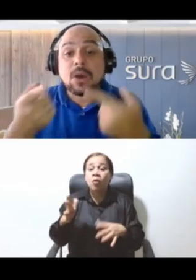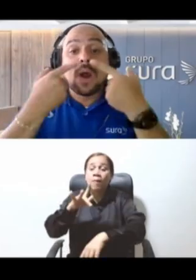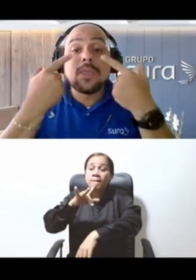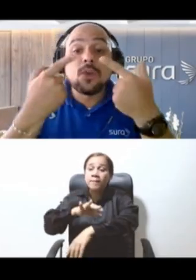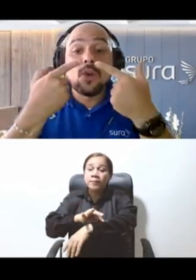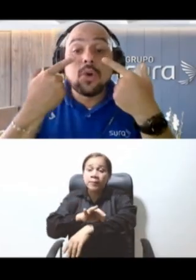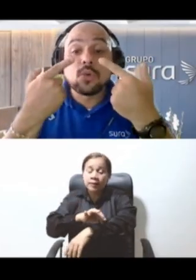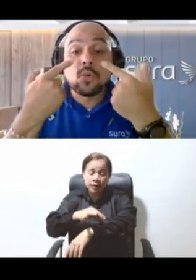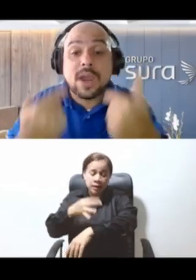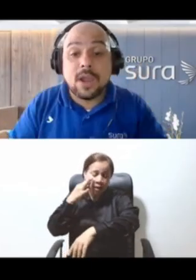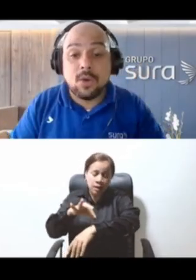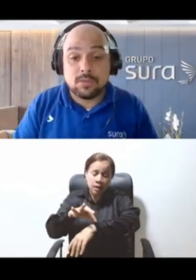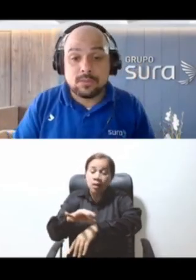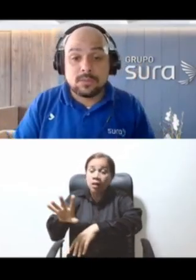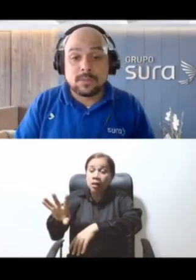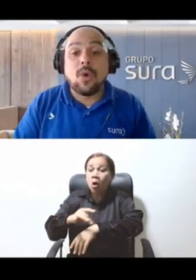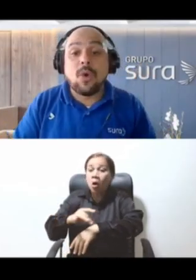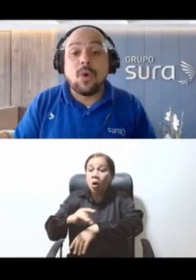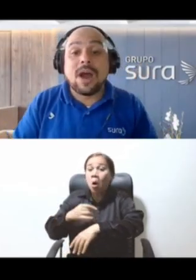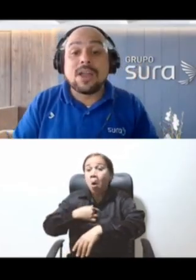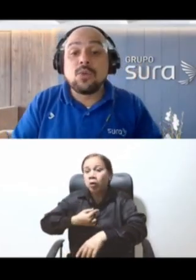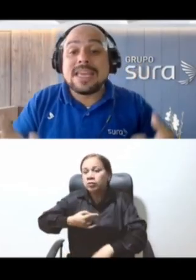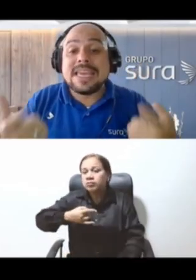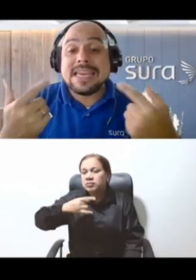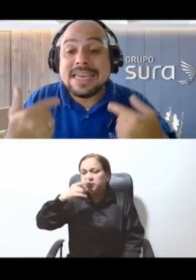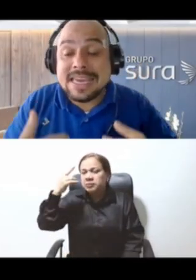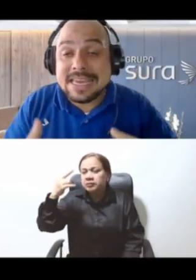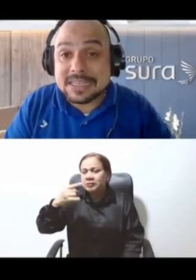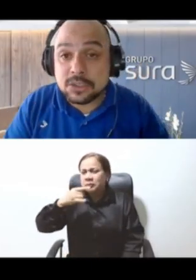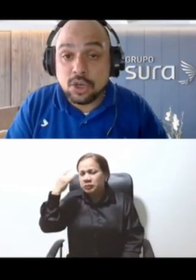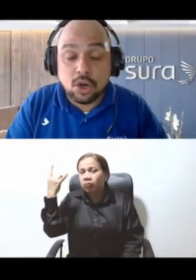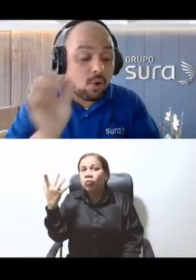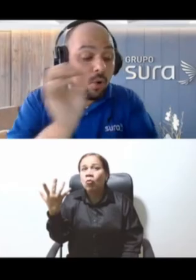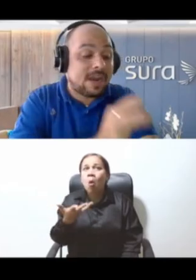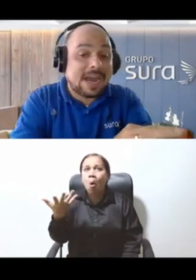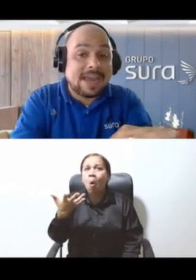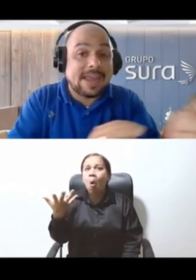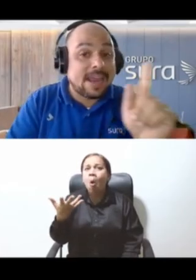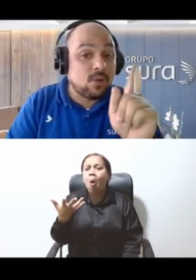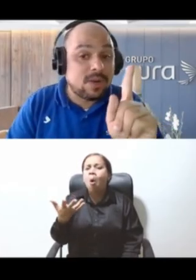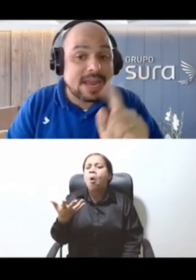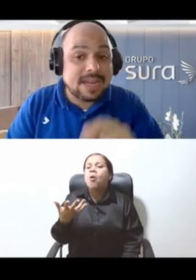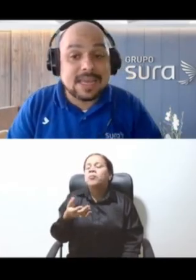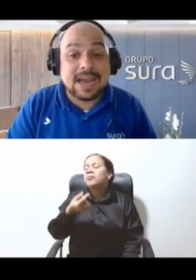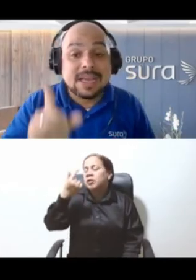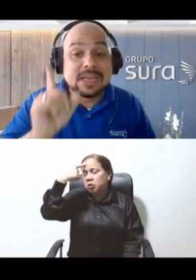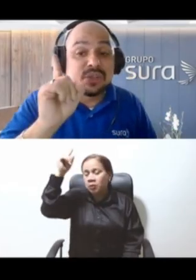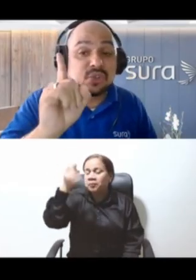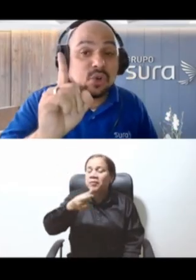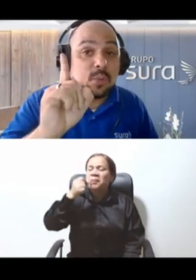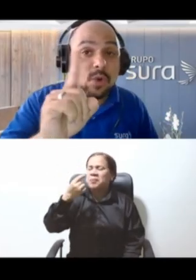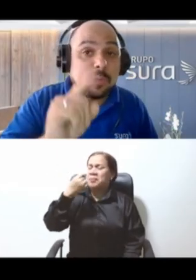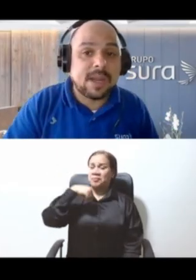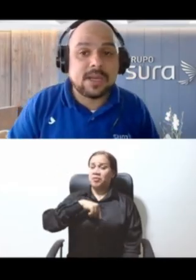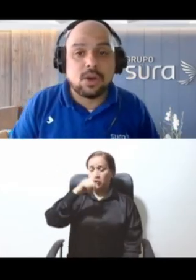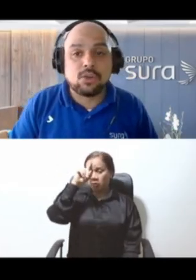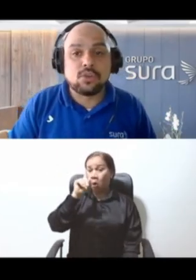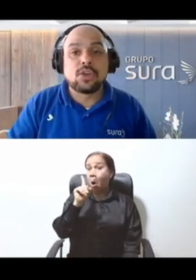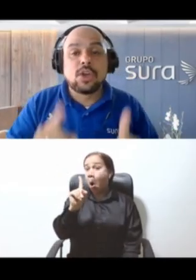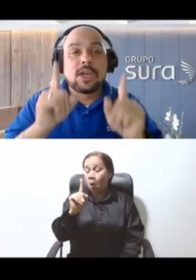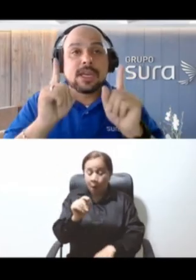la piel, cuando los huelo, cuando hay ingestión o cae en una herida, son